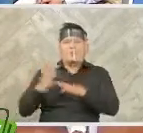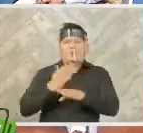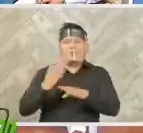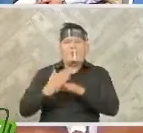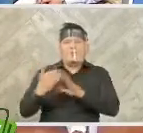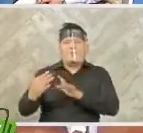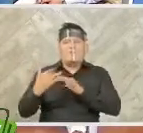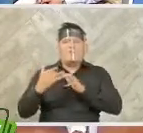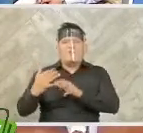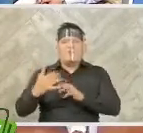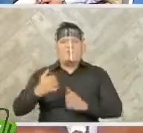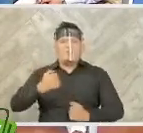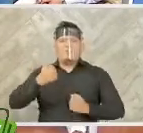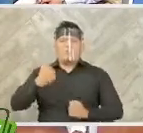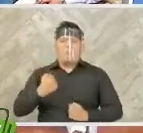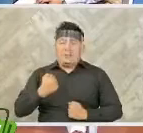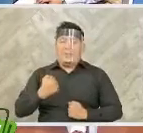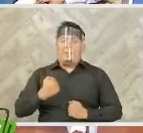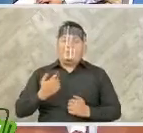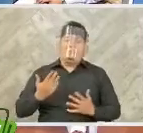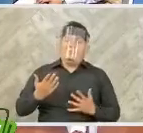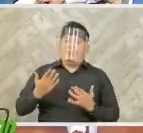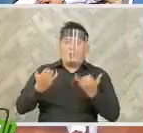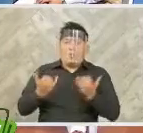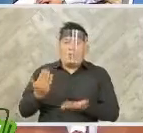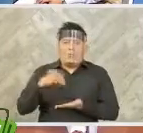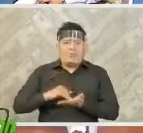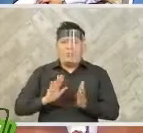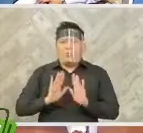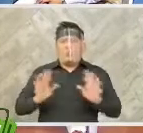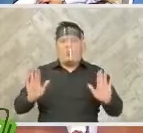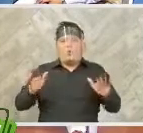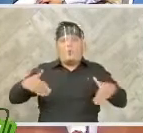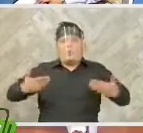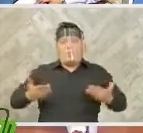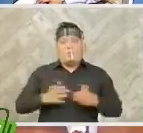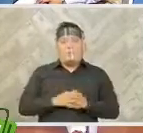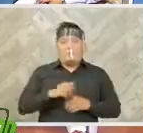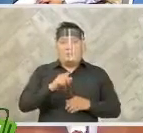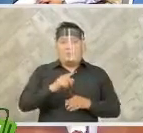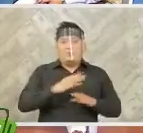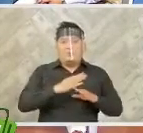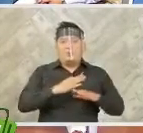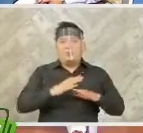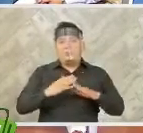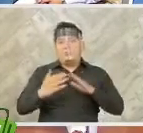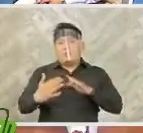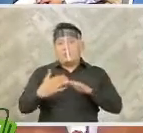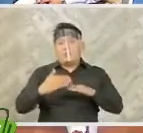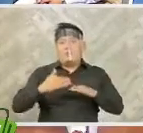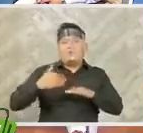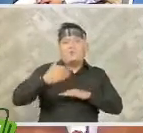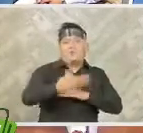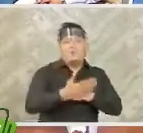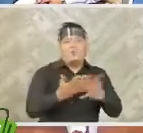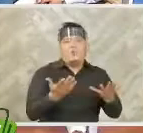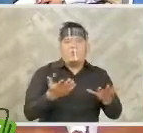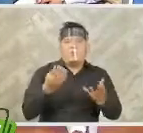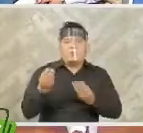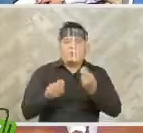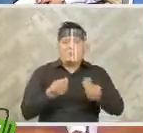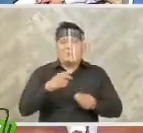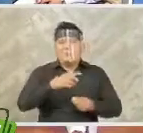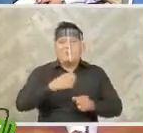aquí juega un papel muy importante la Secretaría de Posconflicto y Cultura de Paz. Por tanto, quisiera preguntarte qué acciones